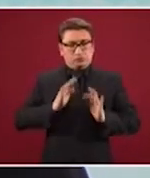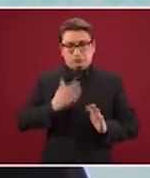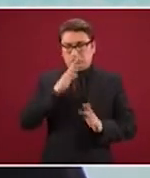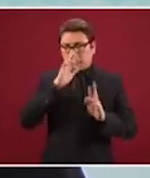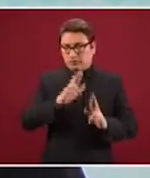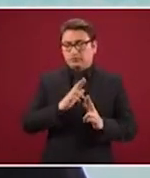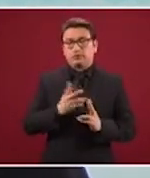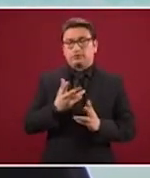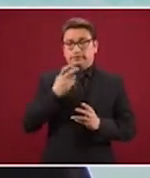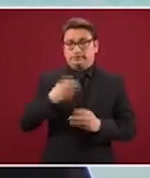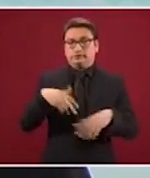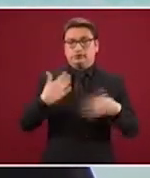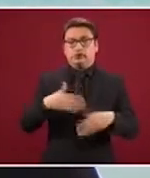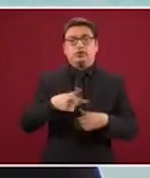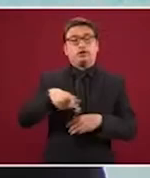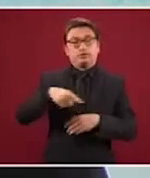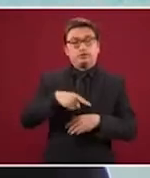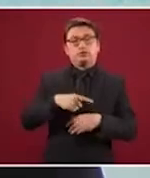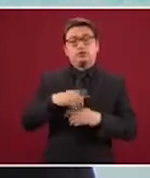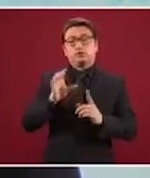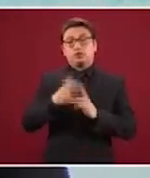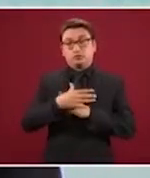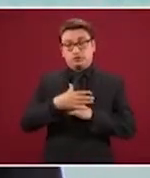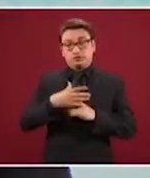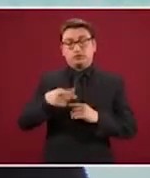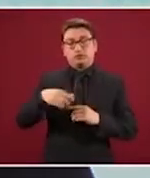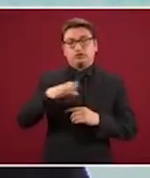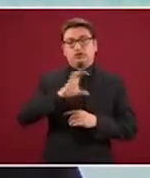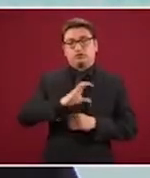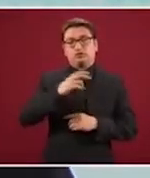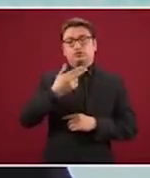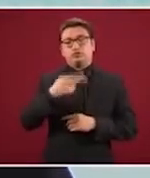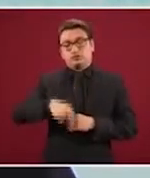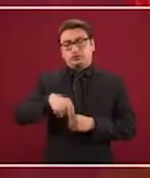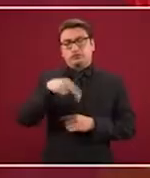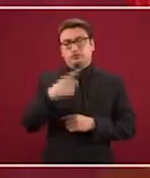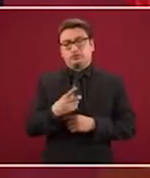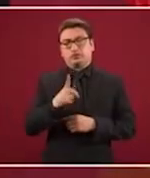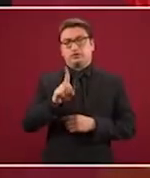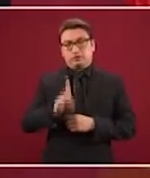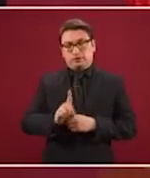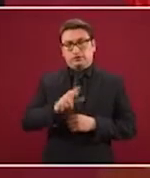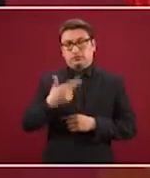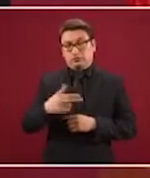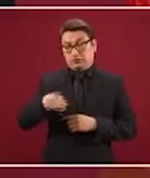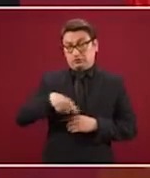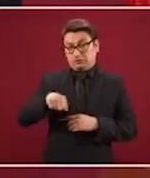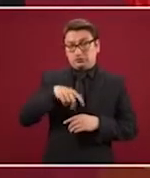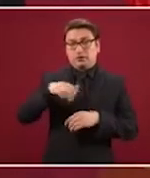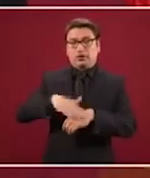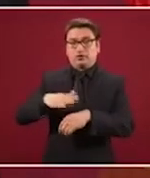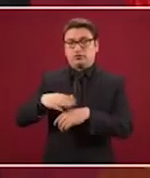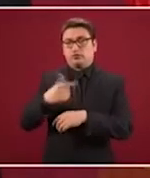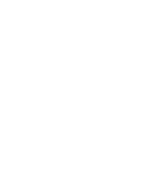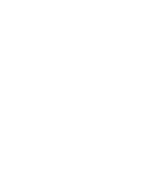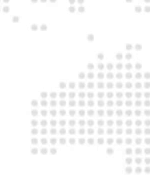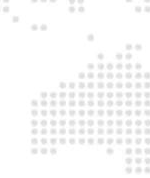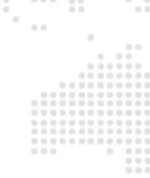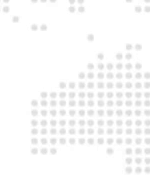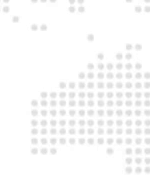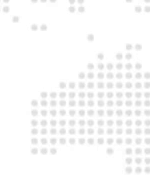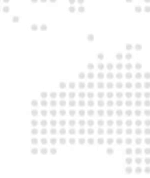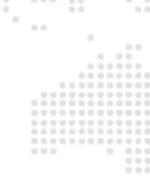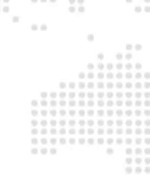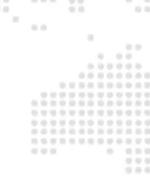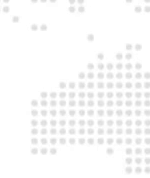sin recomendación insisto de la comisión de los derechos humanos cosa que en muchos reconocemos a la guardia nacional